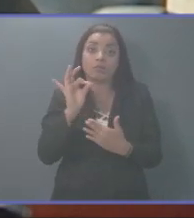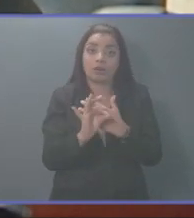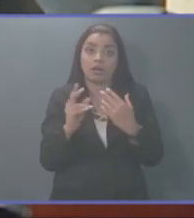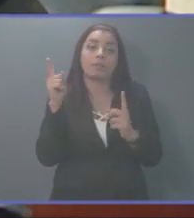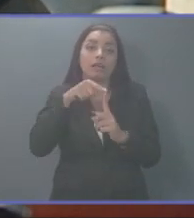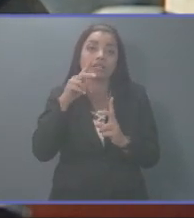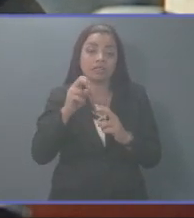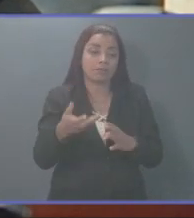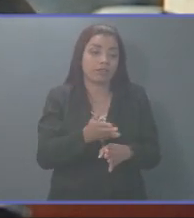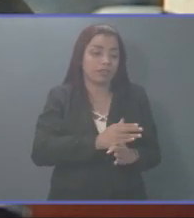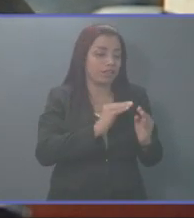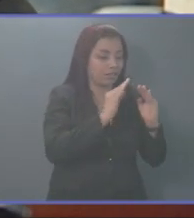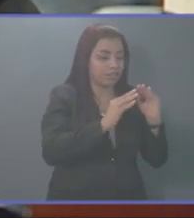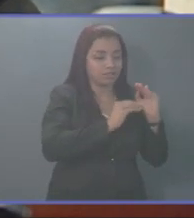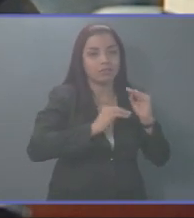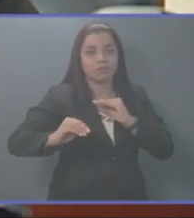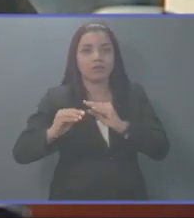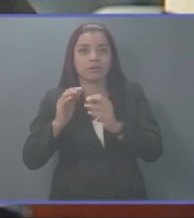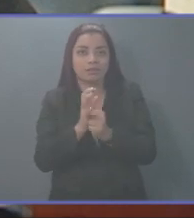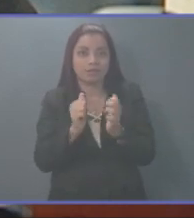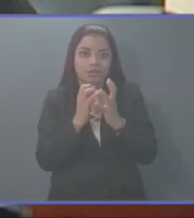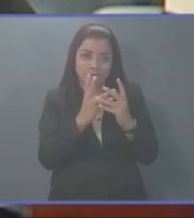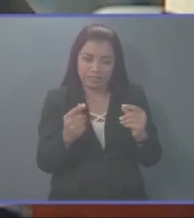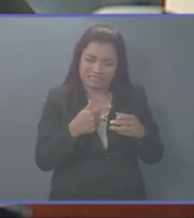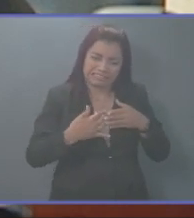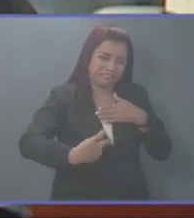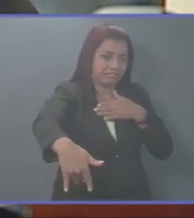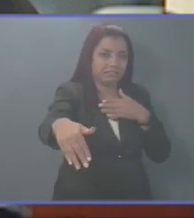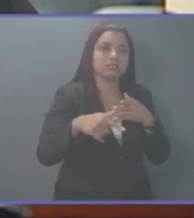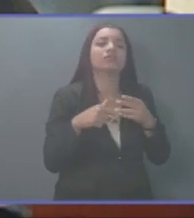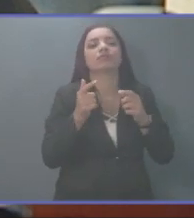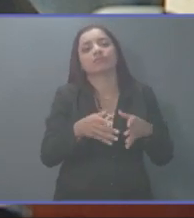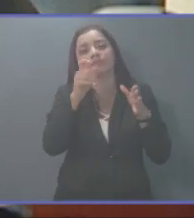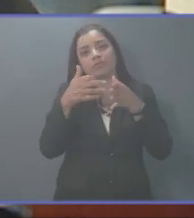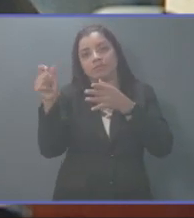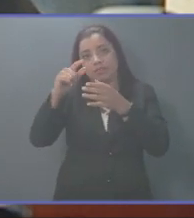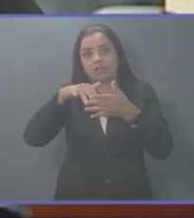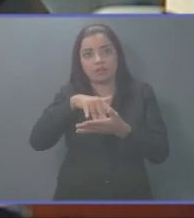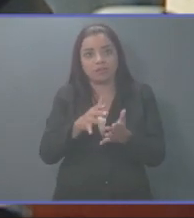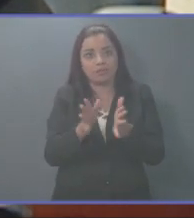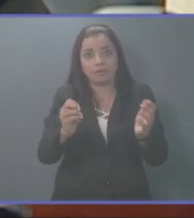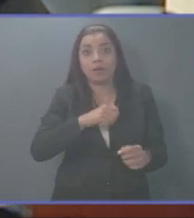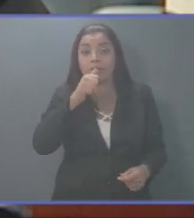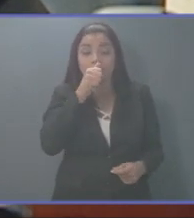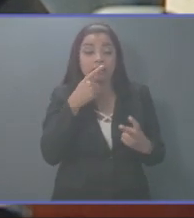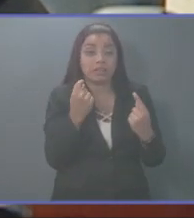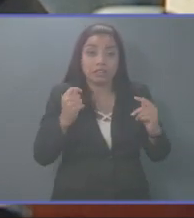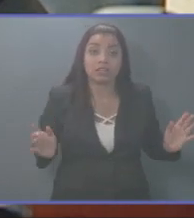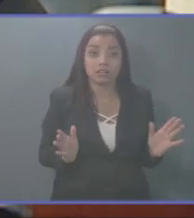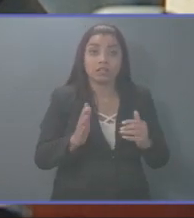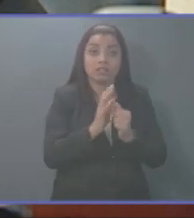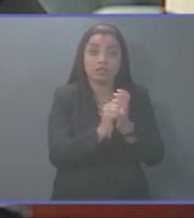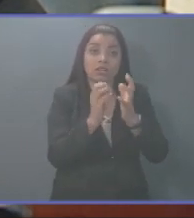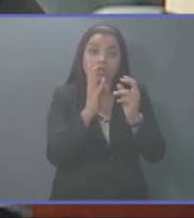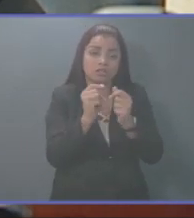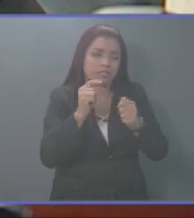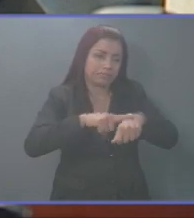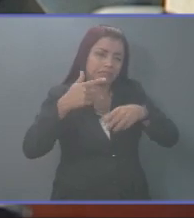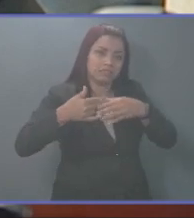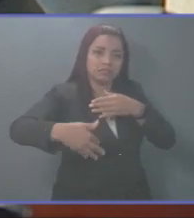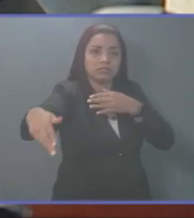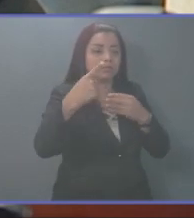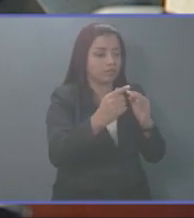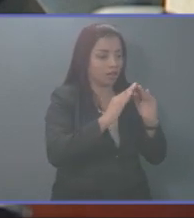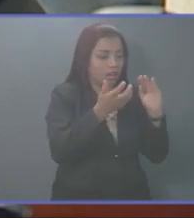incluyendo la prevención, desplazamiento y soluciones duraderas. C. Coordinar con instituciones públicas y privadas la generación y promoción de soluciones duraderas de las personas en condición